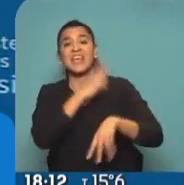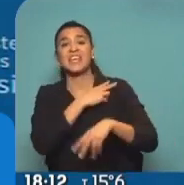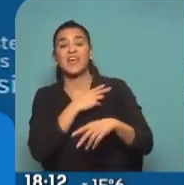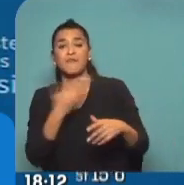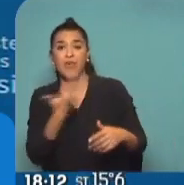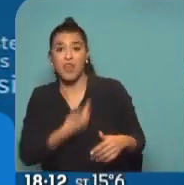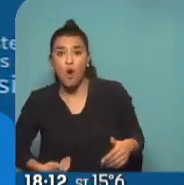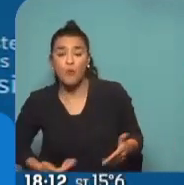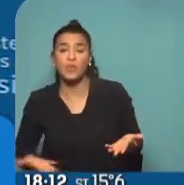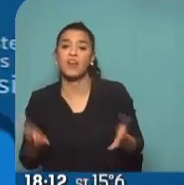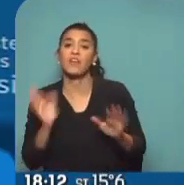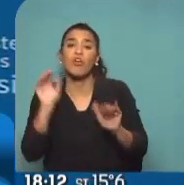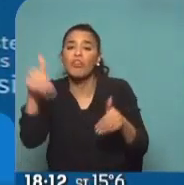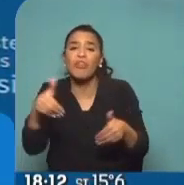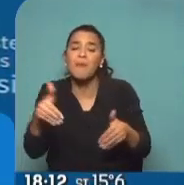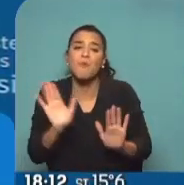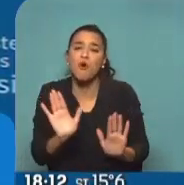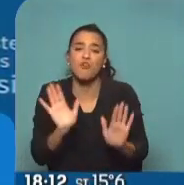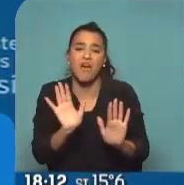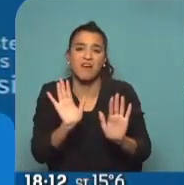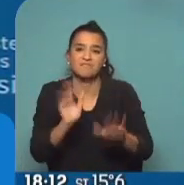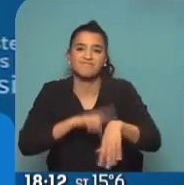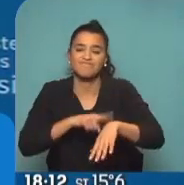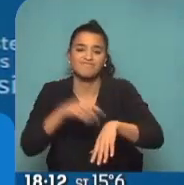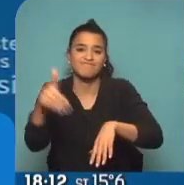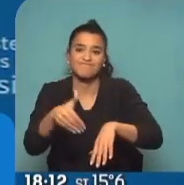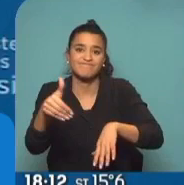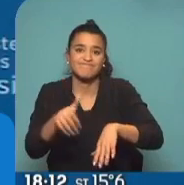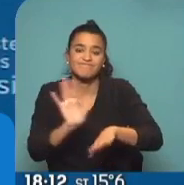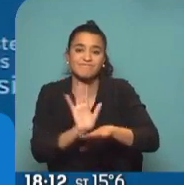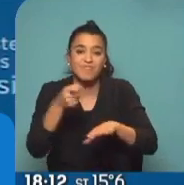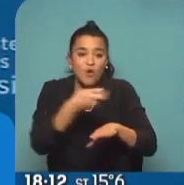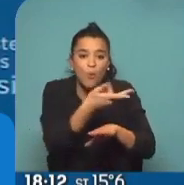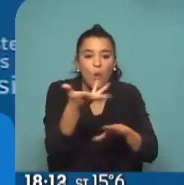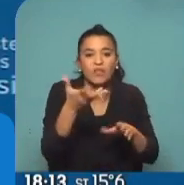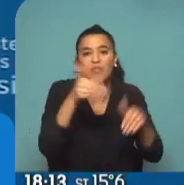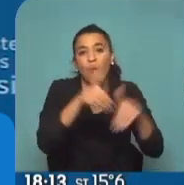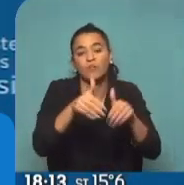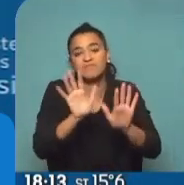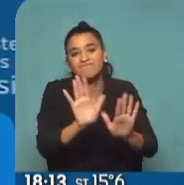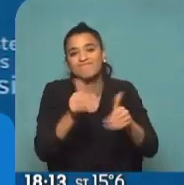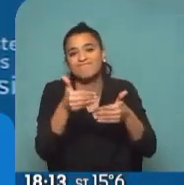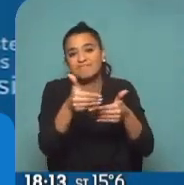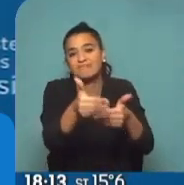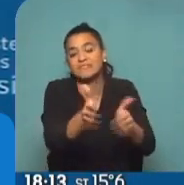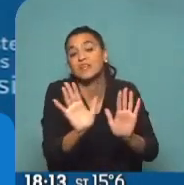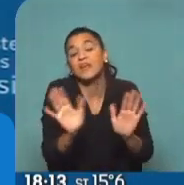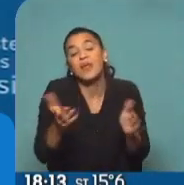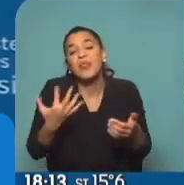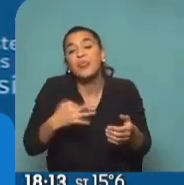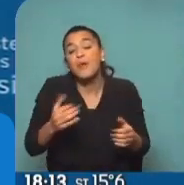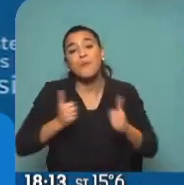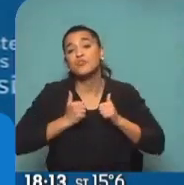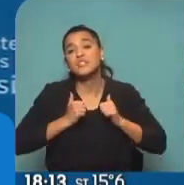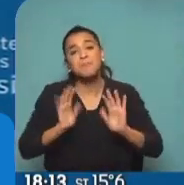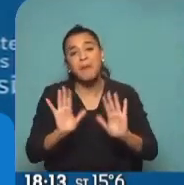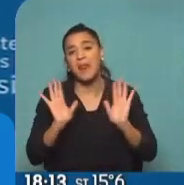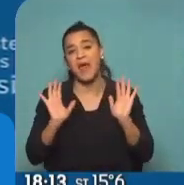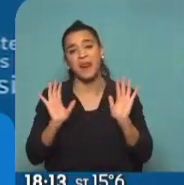gobierno que hacen más lento el escrutinio ahí en la mesa, con lo cual tendremos que esperar. Esperemos que sí,